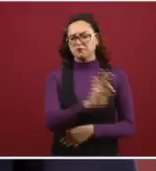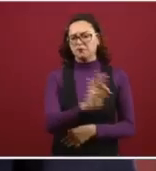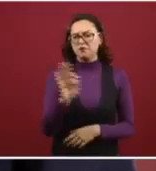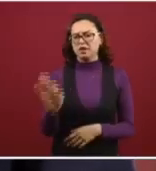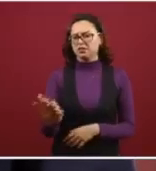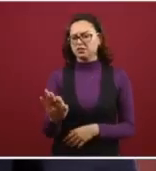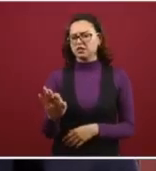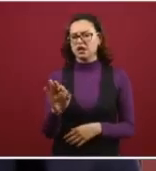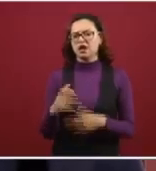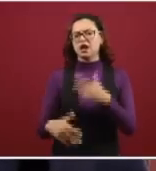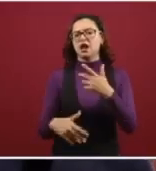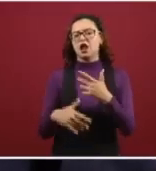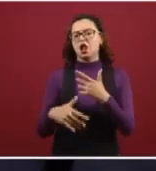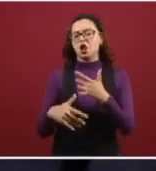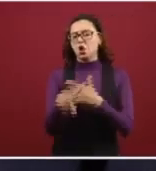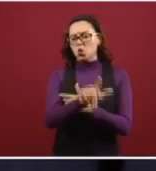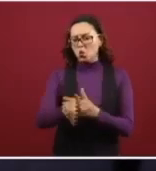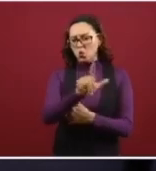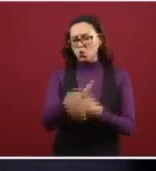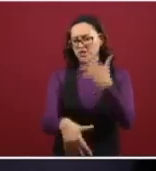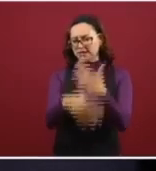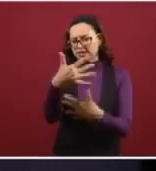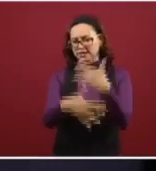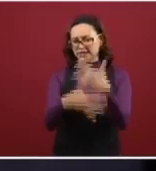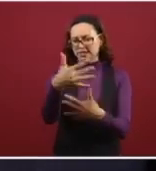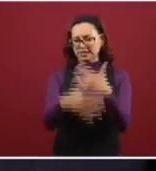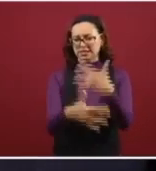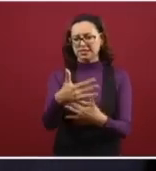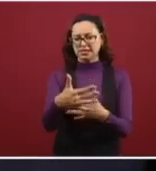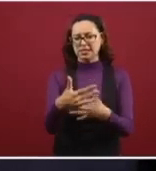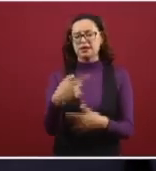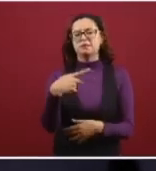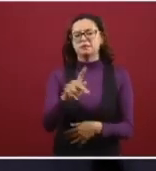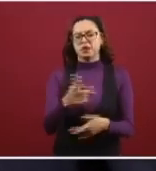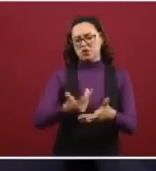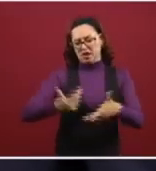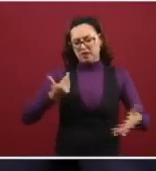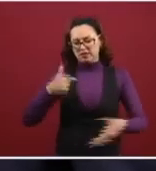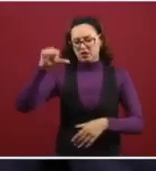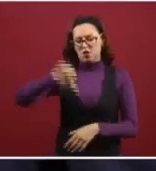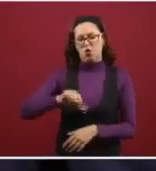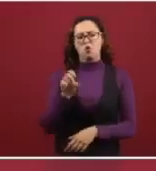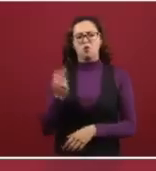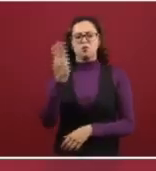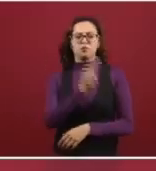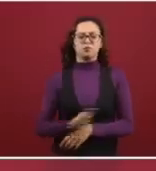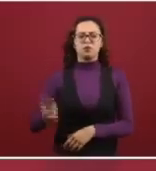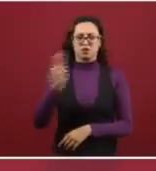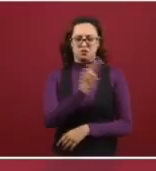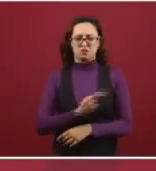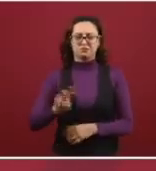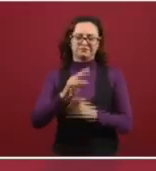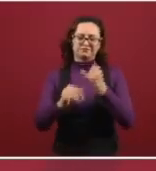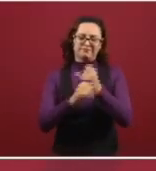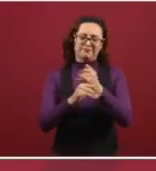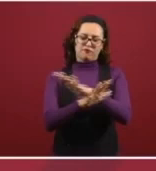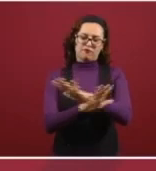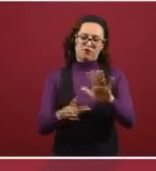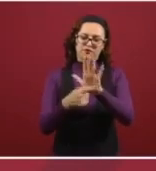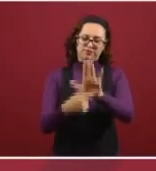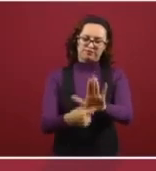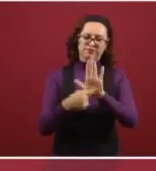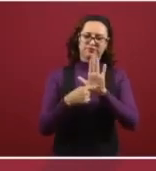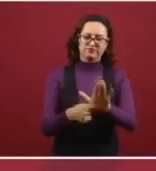El presidente Andrés Manuel López Obrador informó que el programa piloto de fertilizantes para Guerrero beneficiará a 200.000